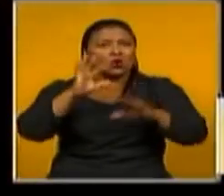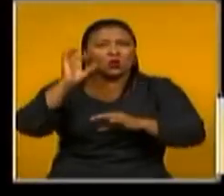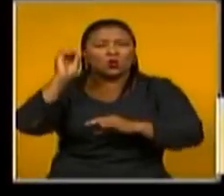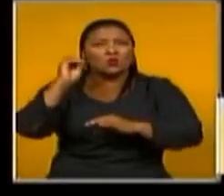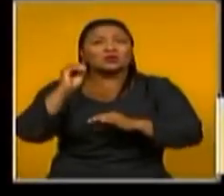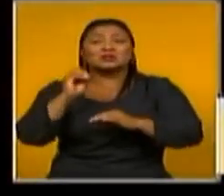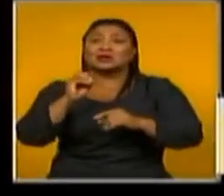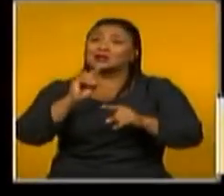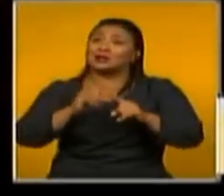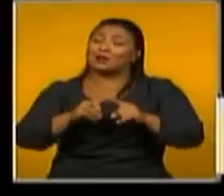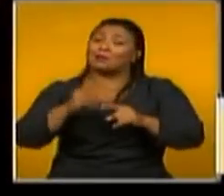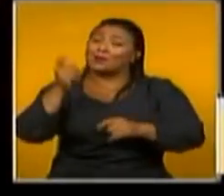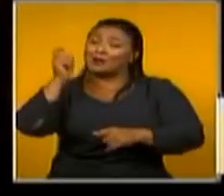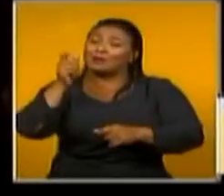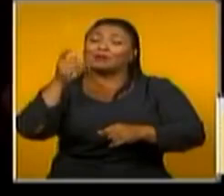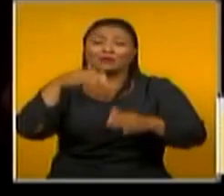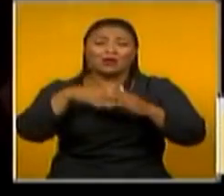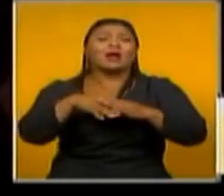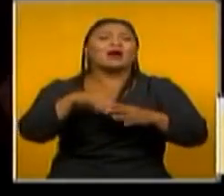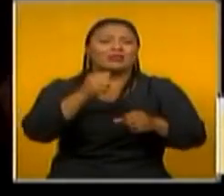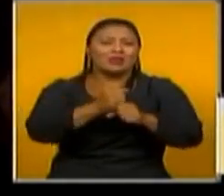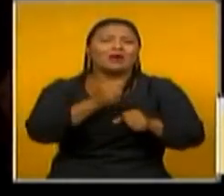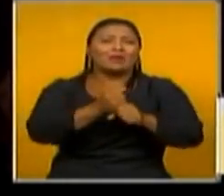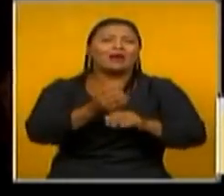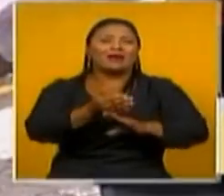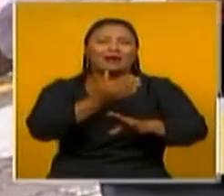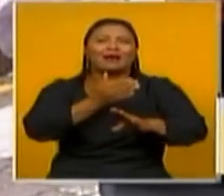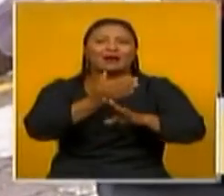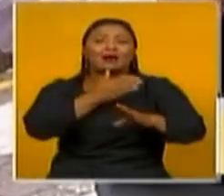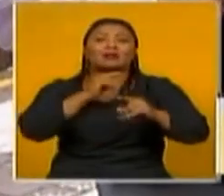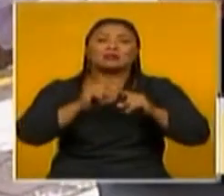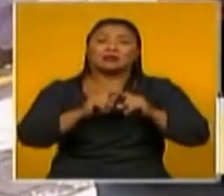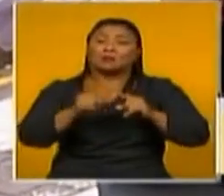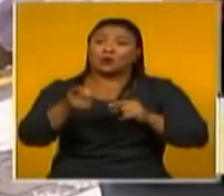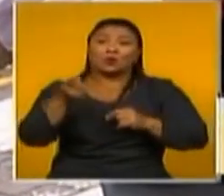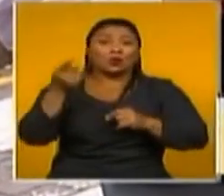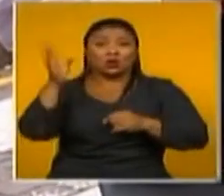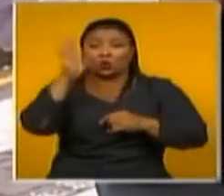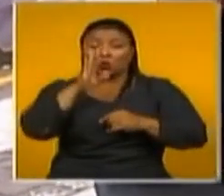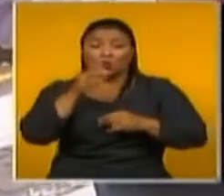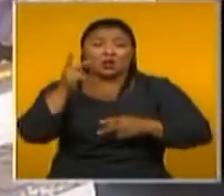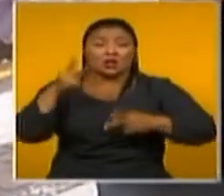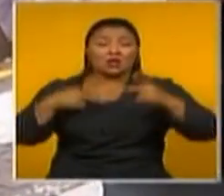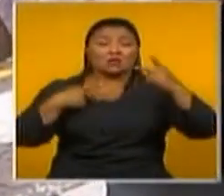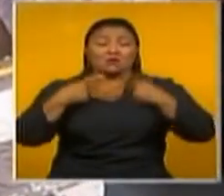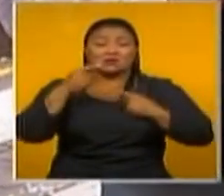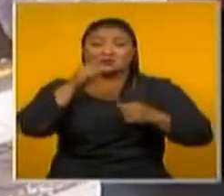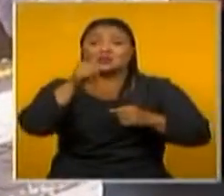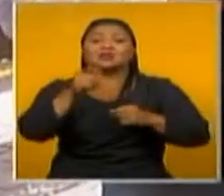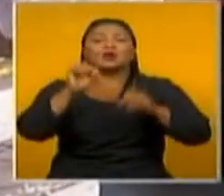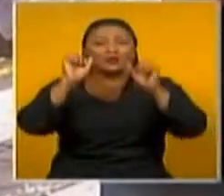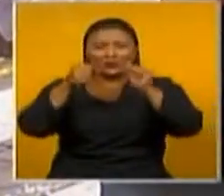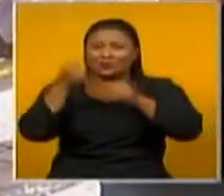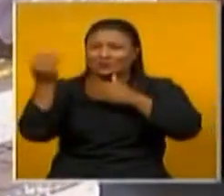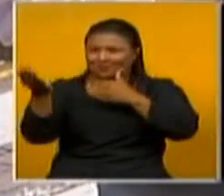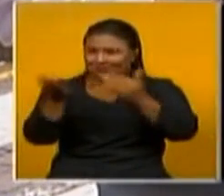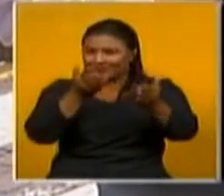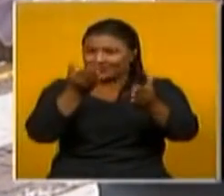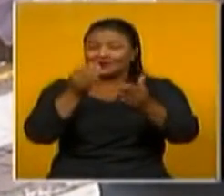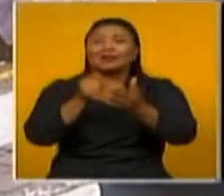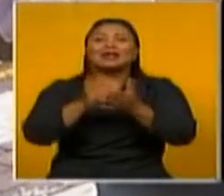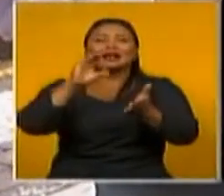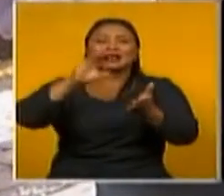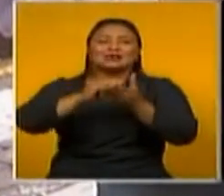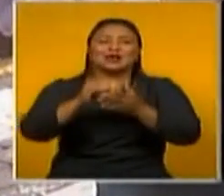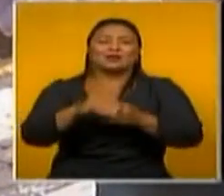acá todavía los mineros artesanales trabajaban en este sector. Y si usted no ha visitado todavía Zaruma, tiene que hacerlo. La ciudad del